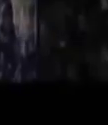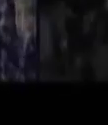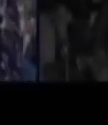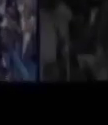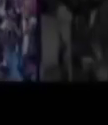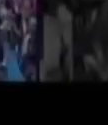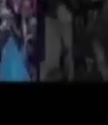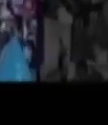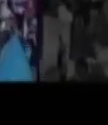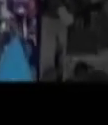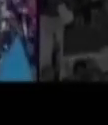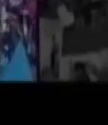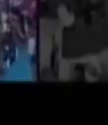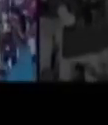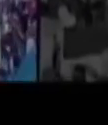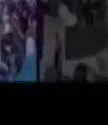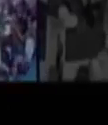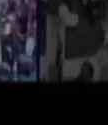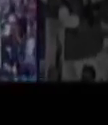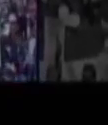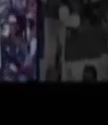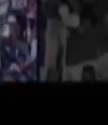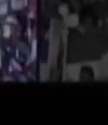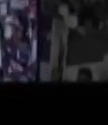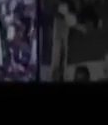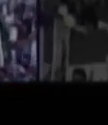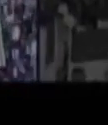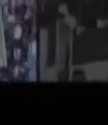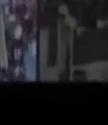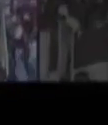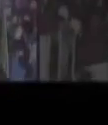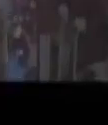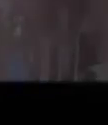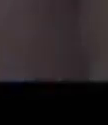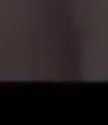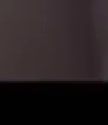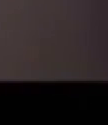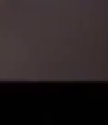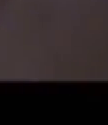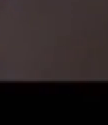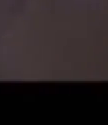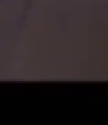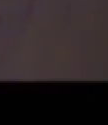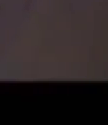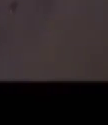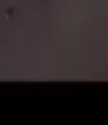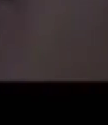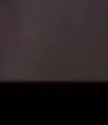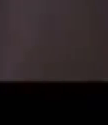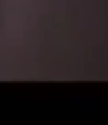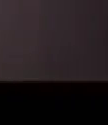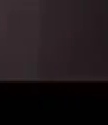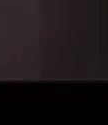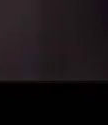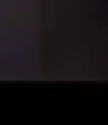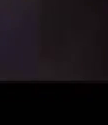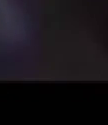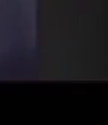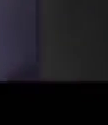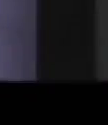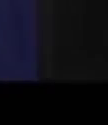recuerdo también a miles de estudiantes gritando viva Fidel.